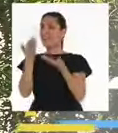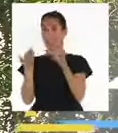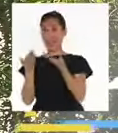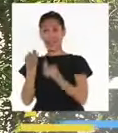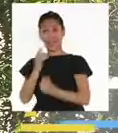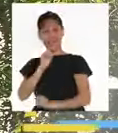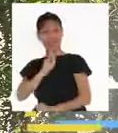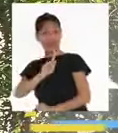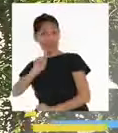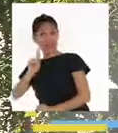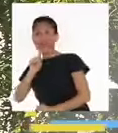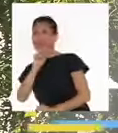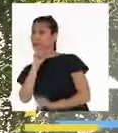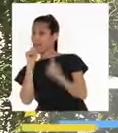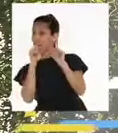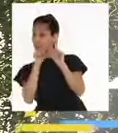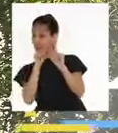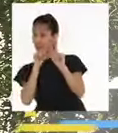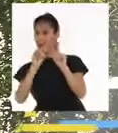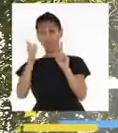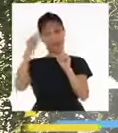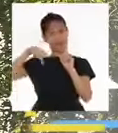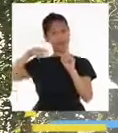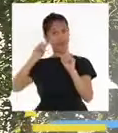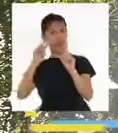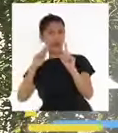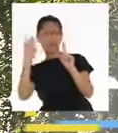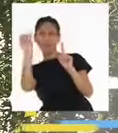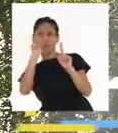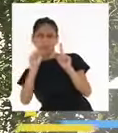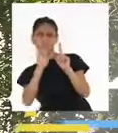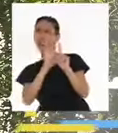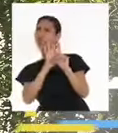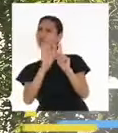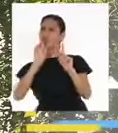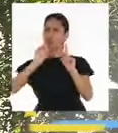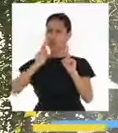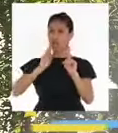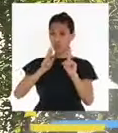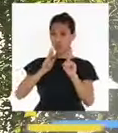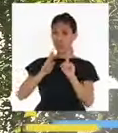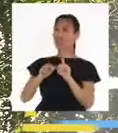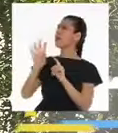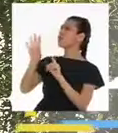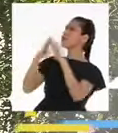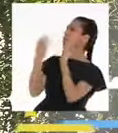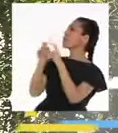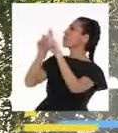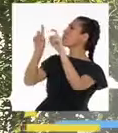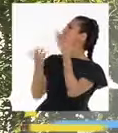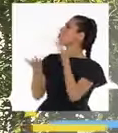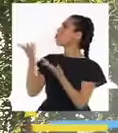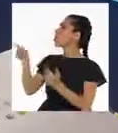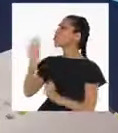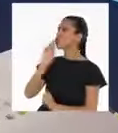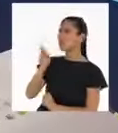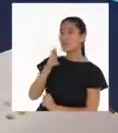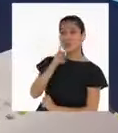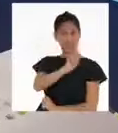obtuvo Andrés en la encuesta que realizó a sus familiares. ¿Verdad?